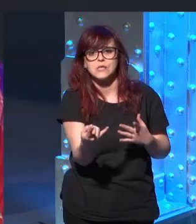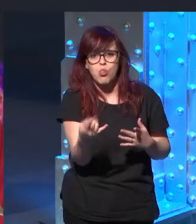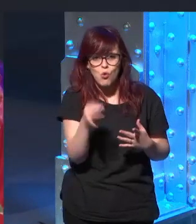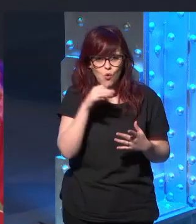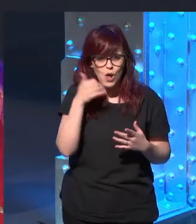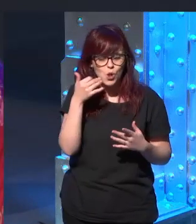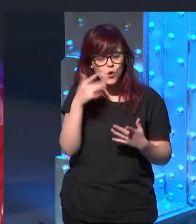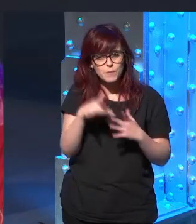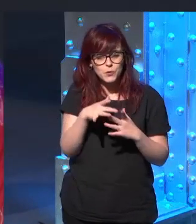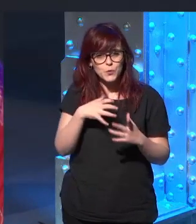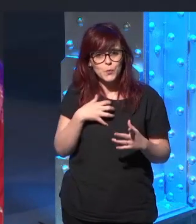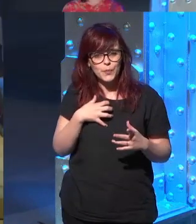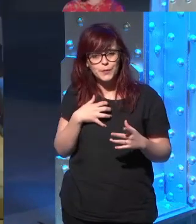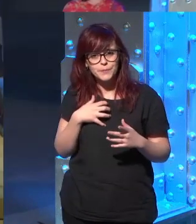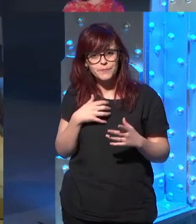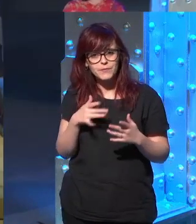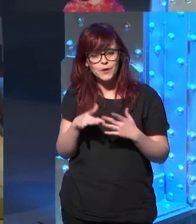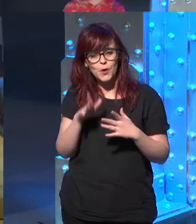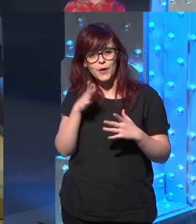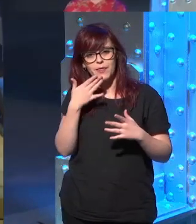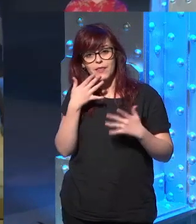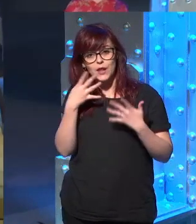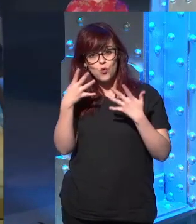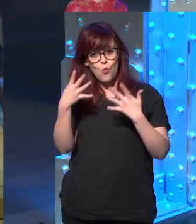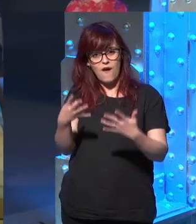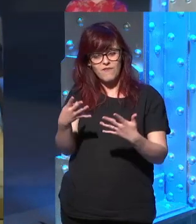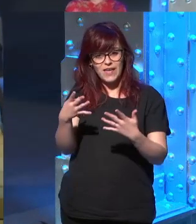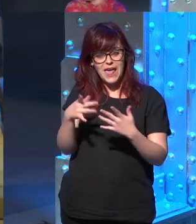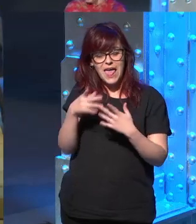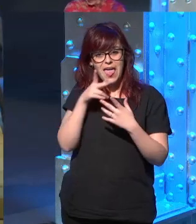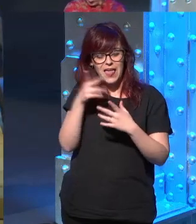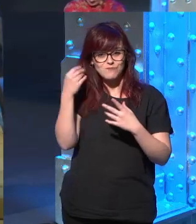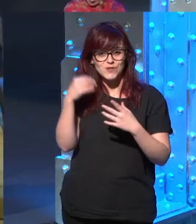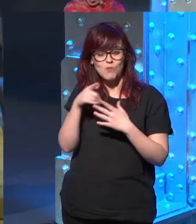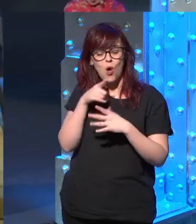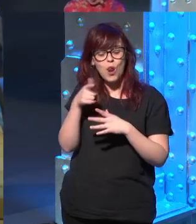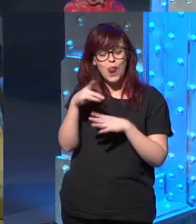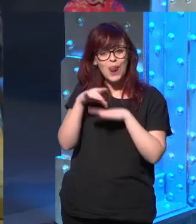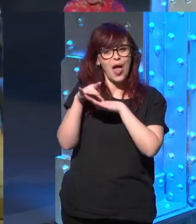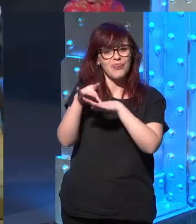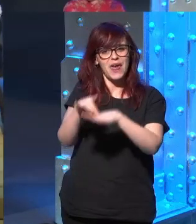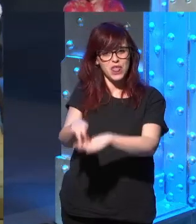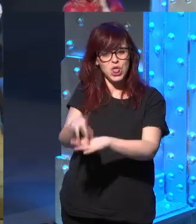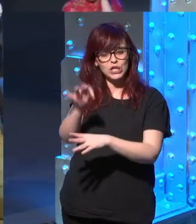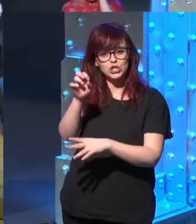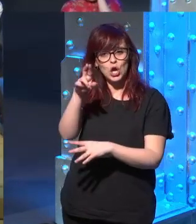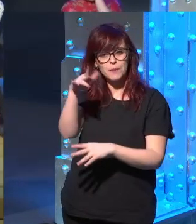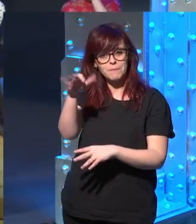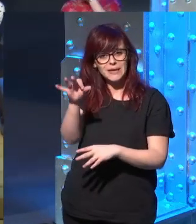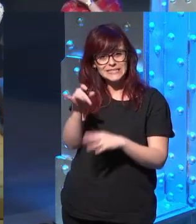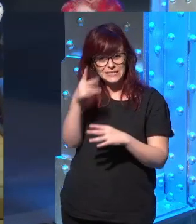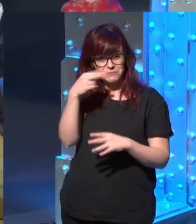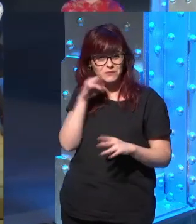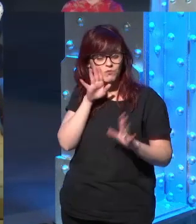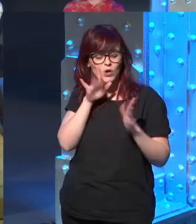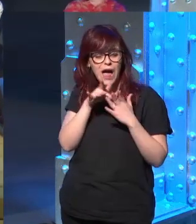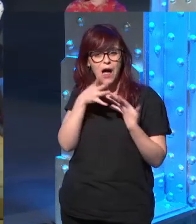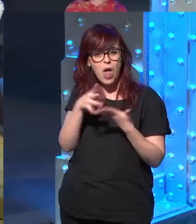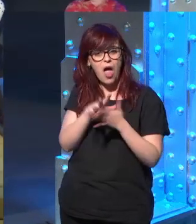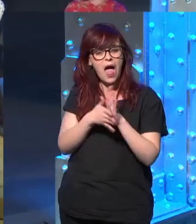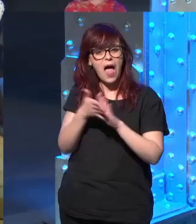hicieron leer La sombra del ciprés es alargada con 9 años. A mí también. ¿Pero qué es eso? Además, ¿sabes qué pasa? Que estas lecturas de las que estamos